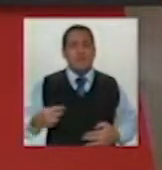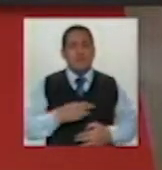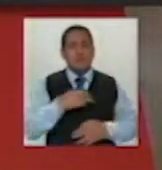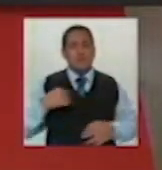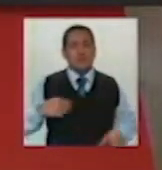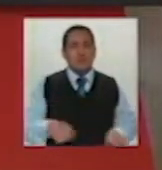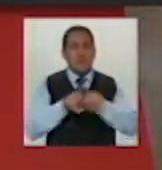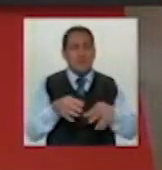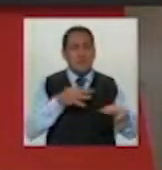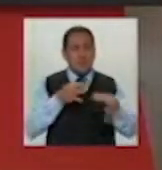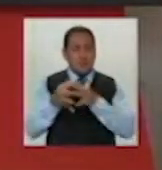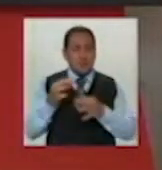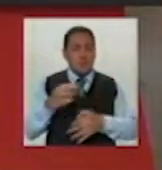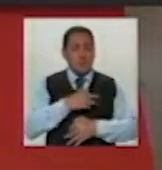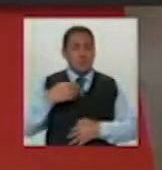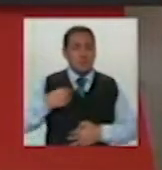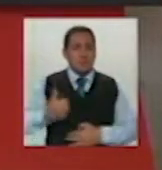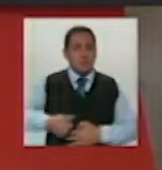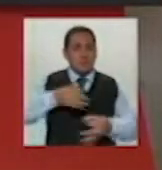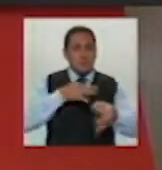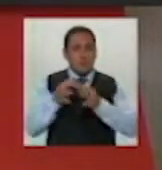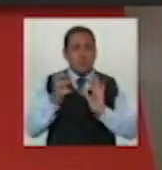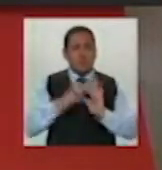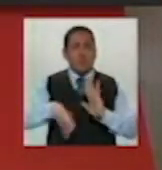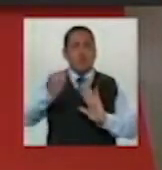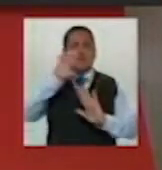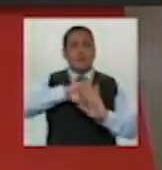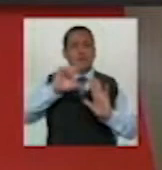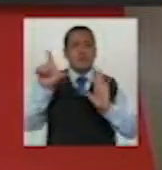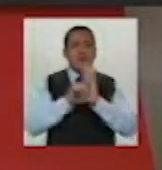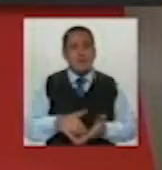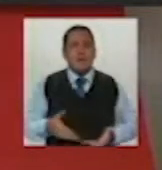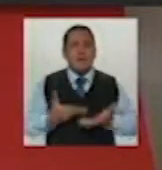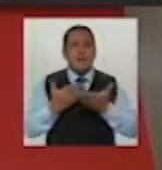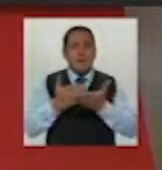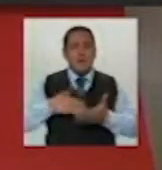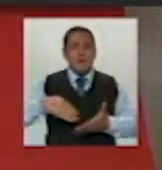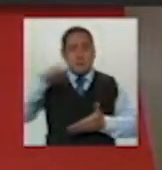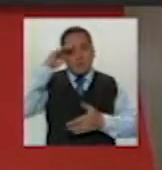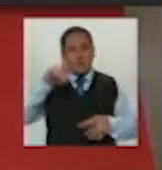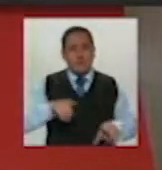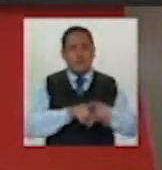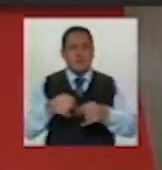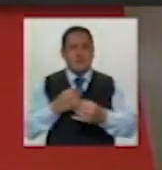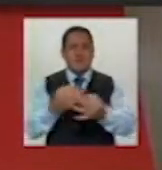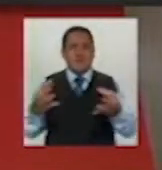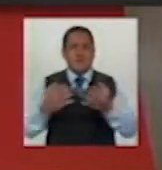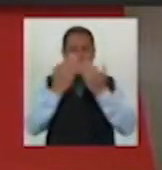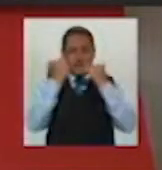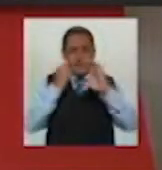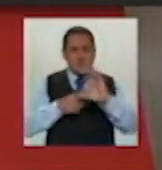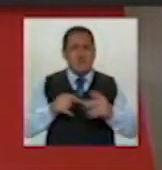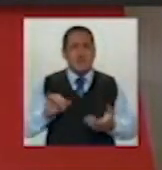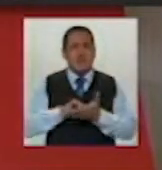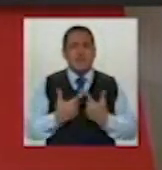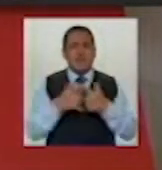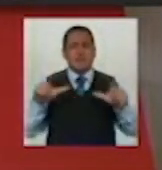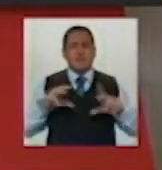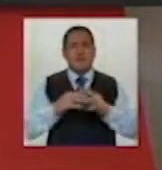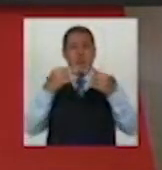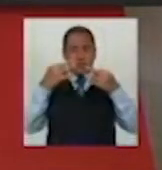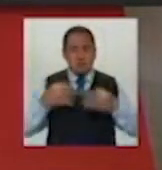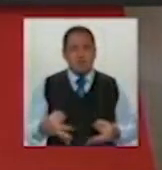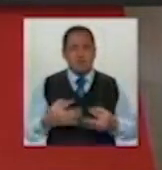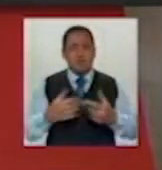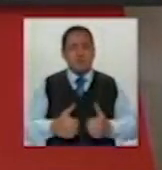Juan Jiménez señaló que enviaron al Congreso un proyecto de ley que permitiría a la policía hacer un seguimiento a los subversivos que queden libres tras cumplir su